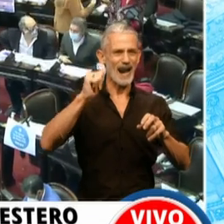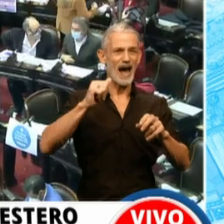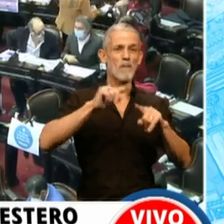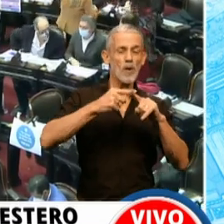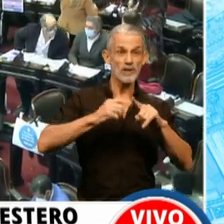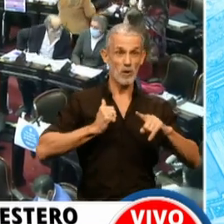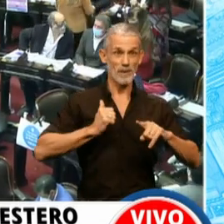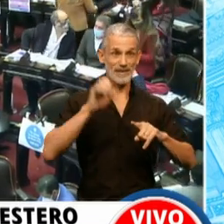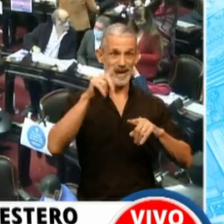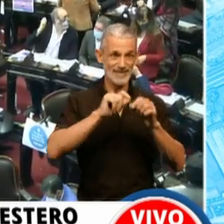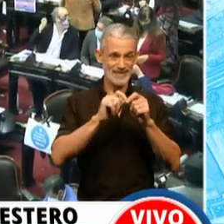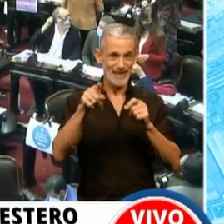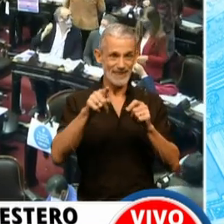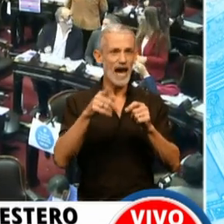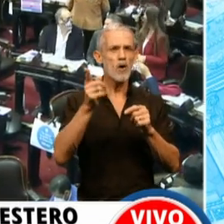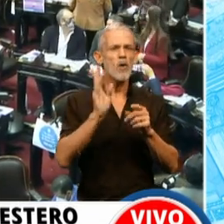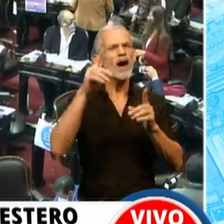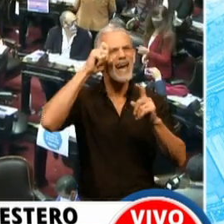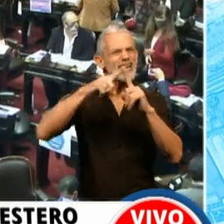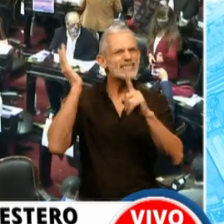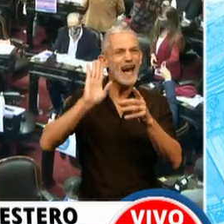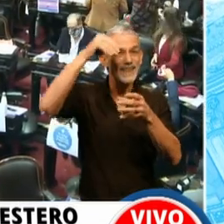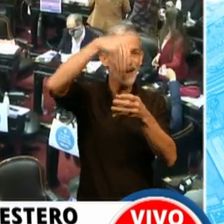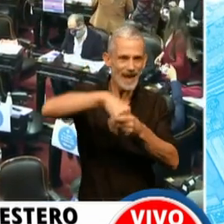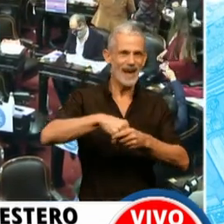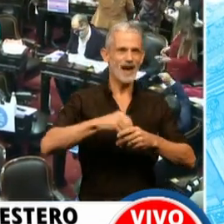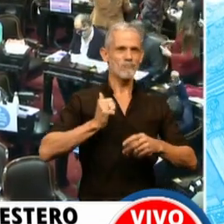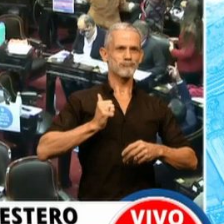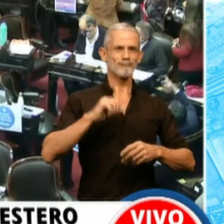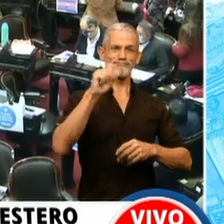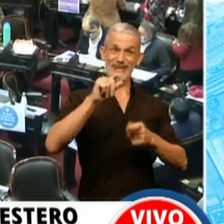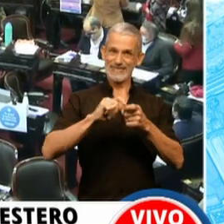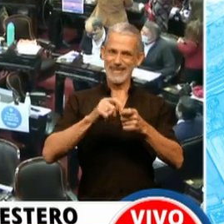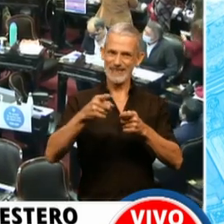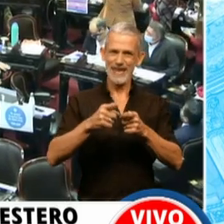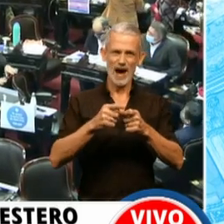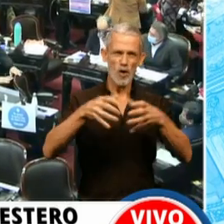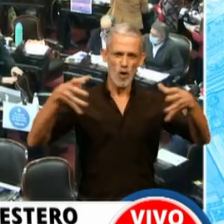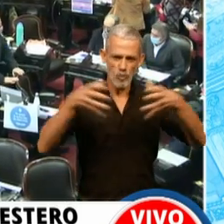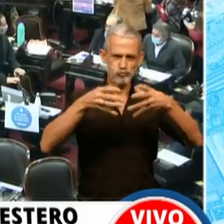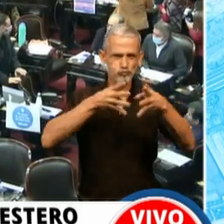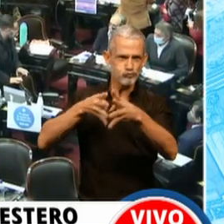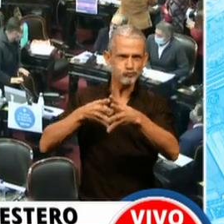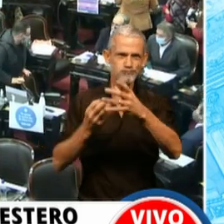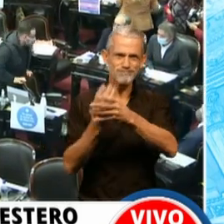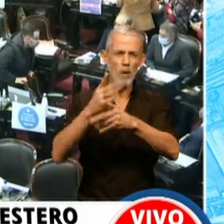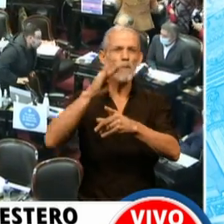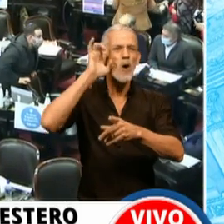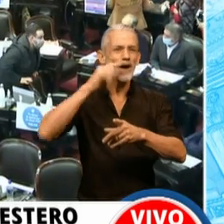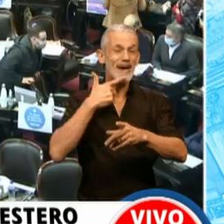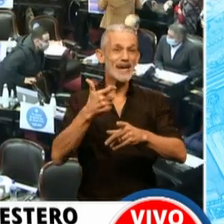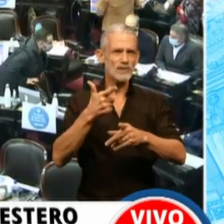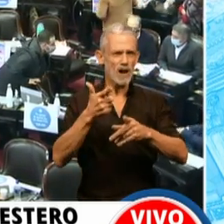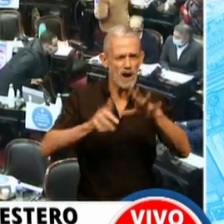santiagueños que había pertenecido a los martillos shaker dueño del batallón originado por borges y